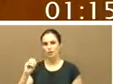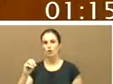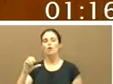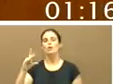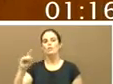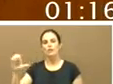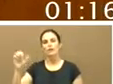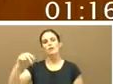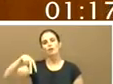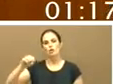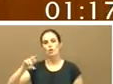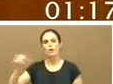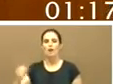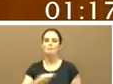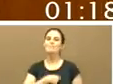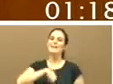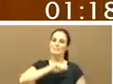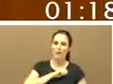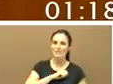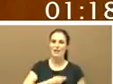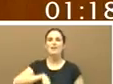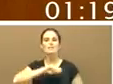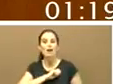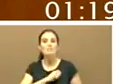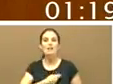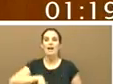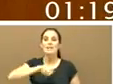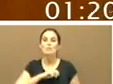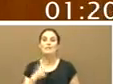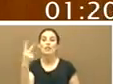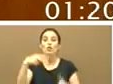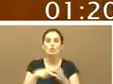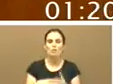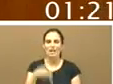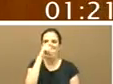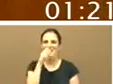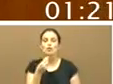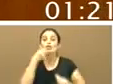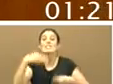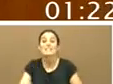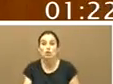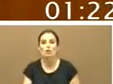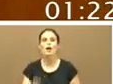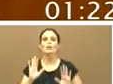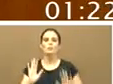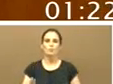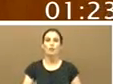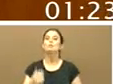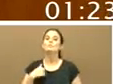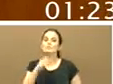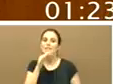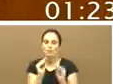España, España, España, dos mil años de historia no acabaron de hacerte.